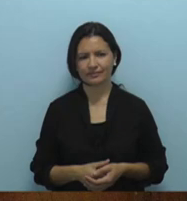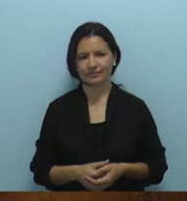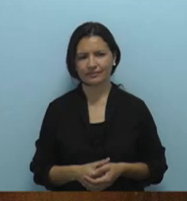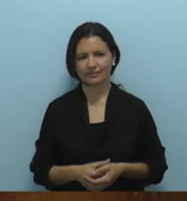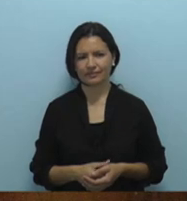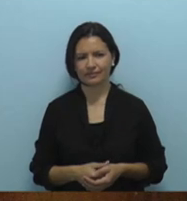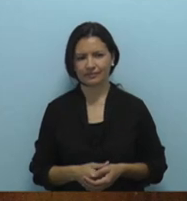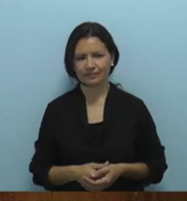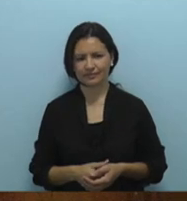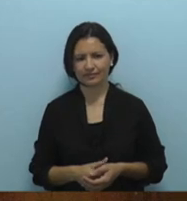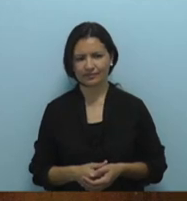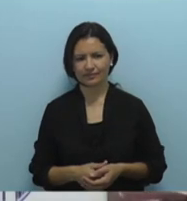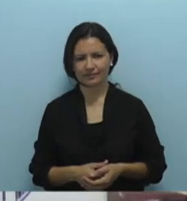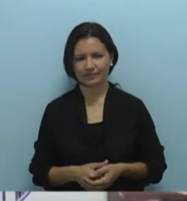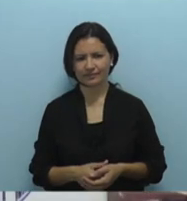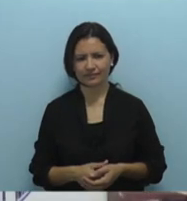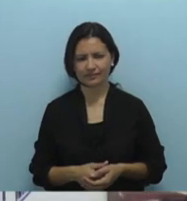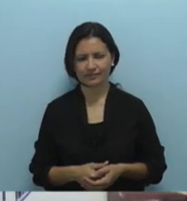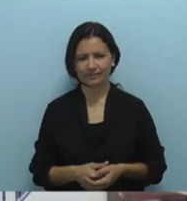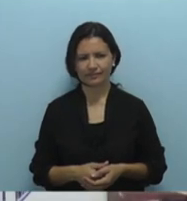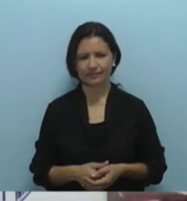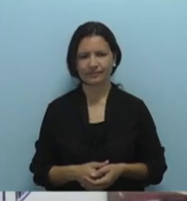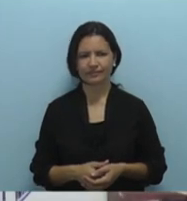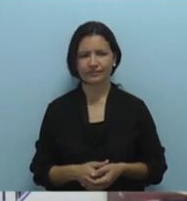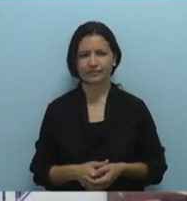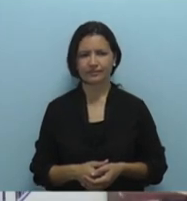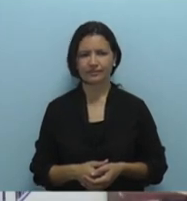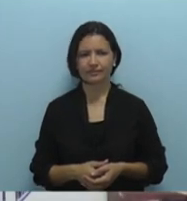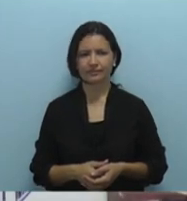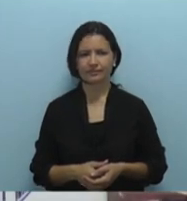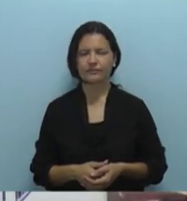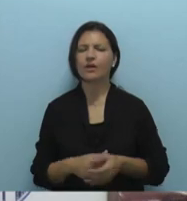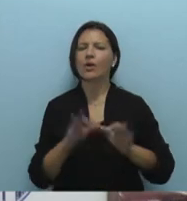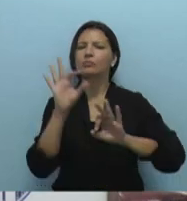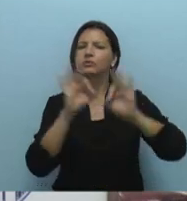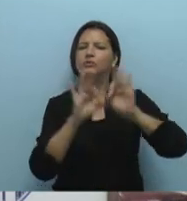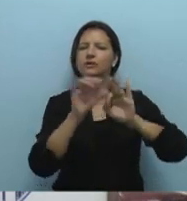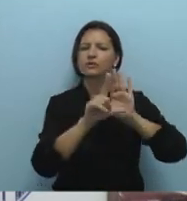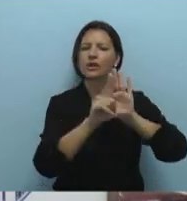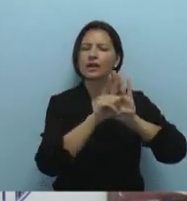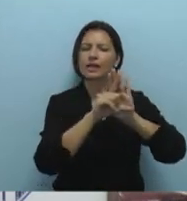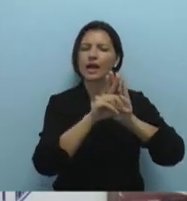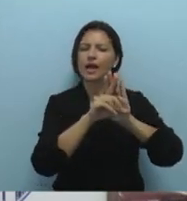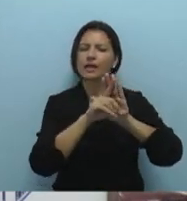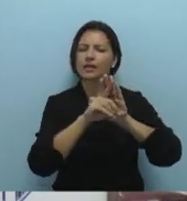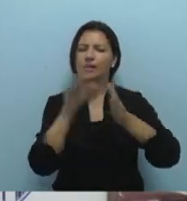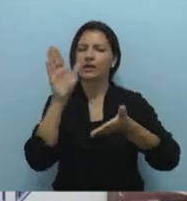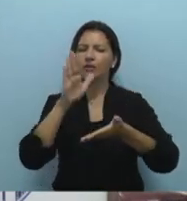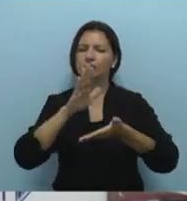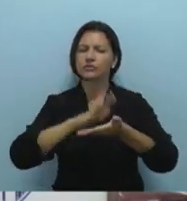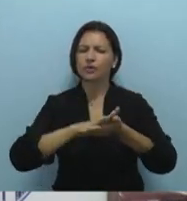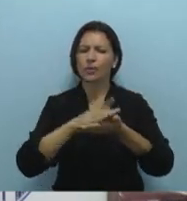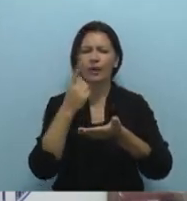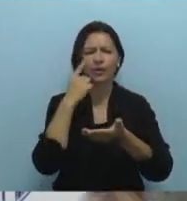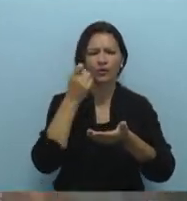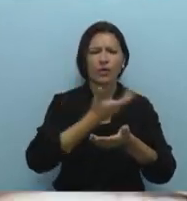Sola. Gracias, señora presidenta. Es para dar ingreso al proyecto Ley de Orden Público, en donde se